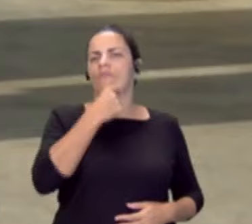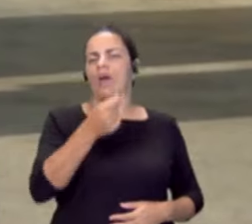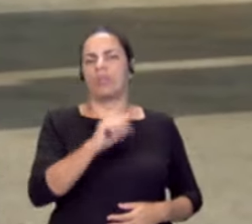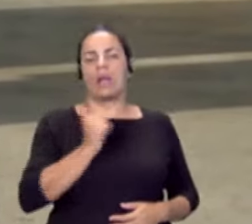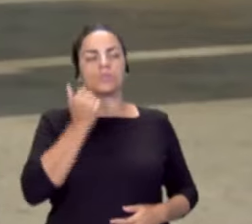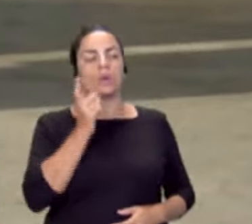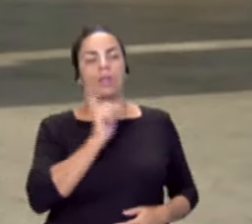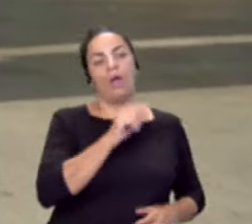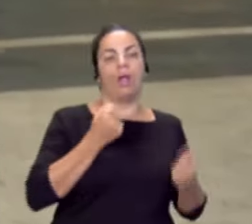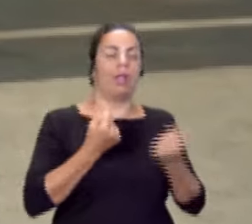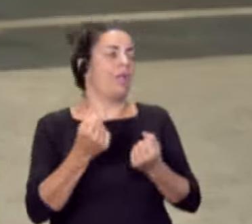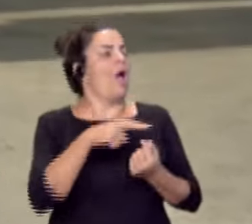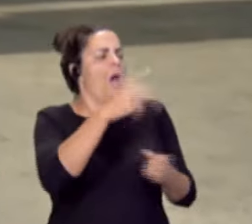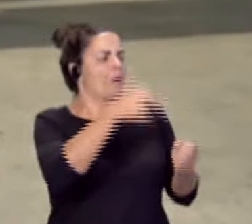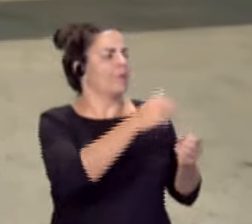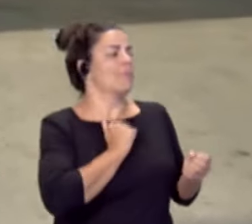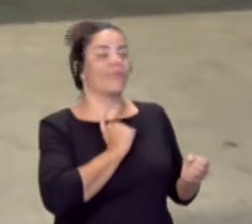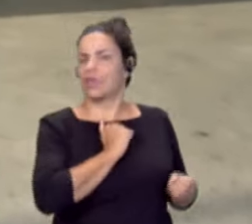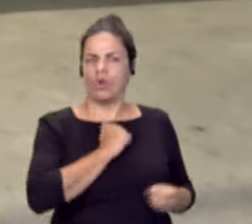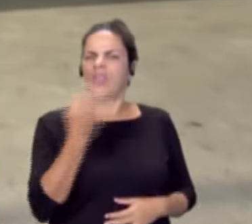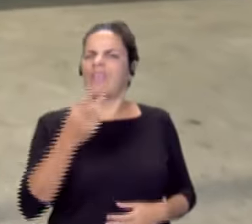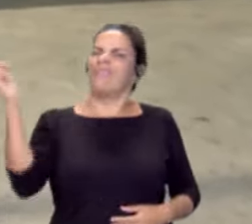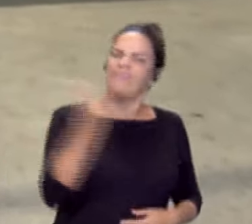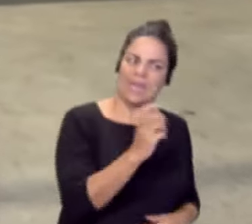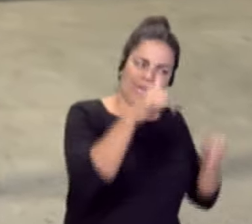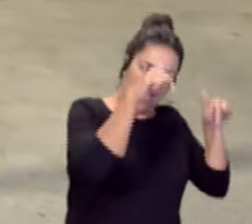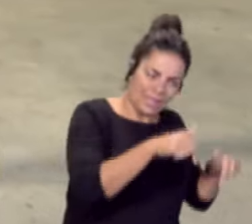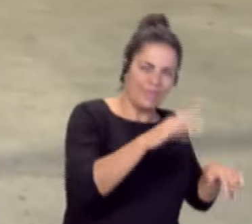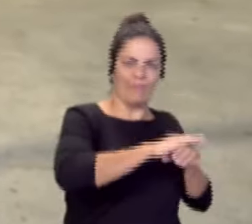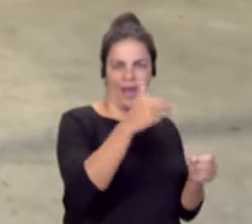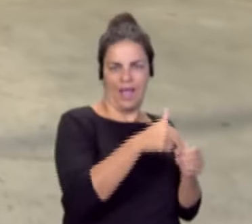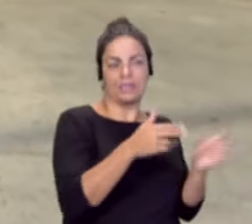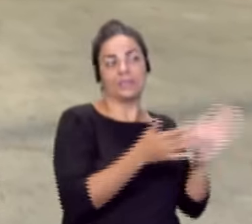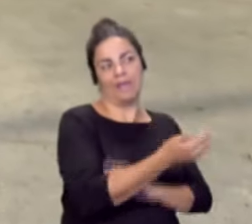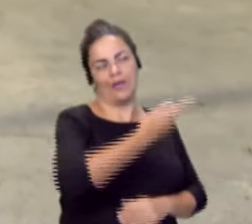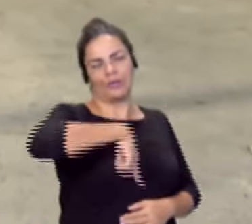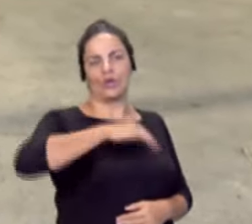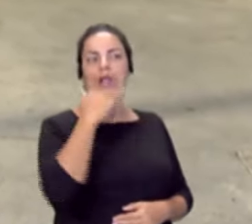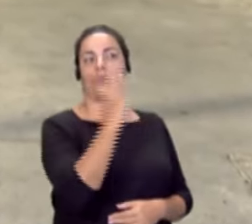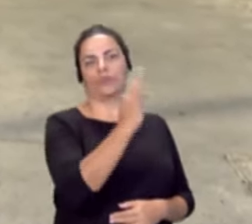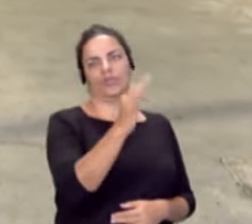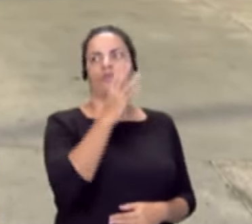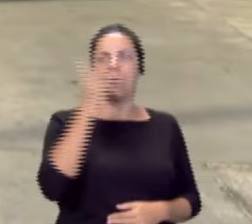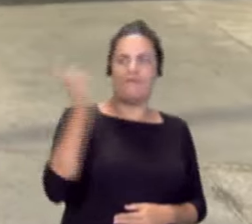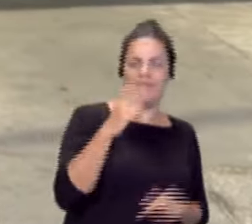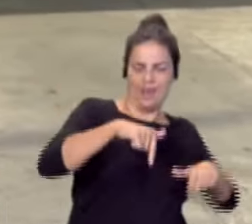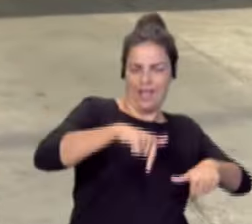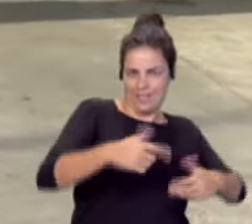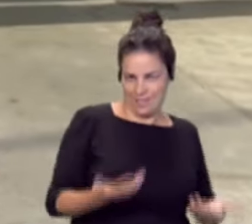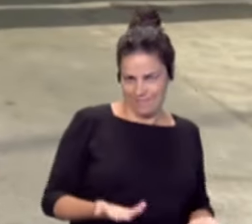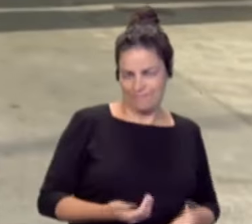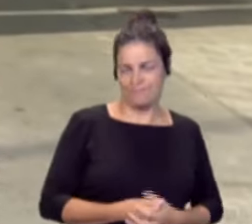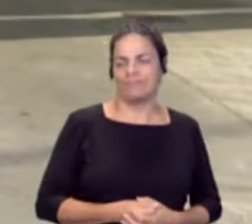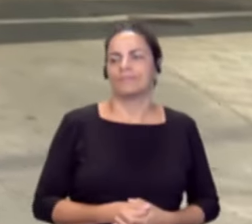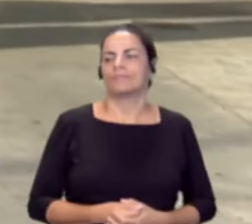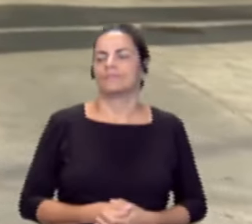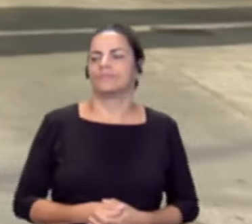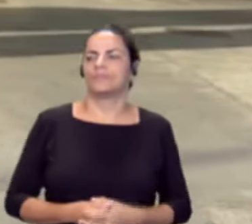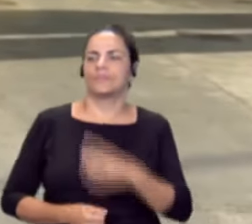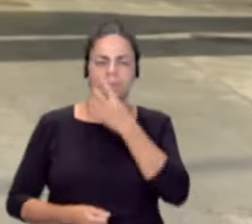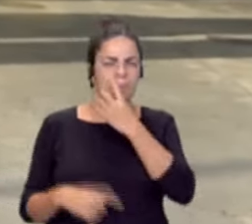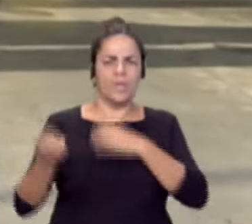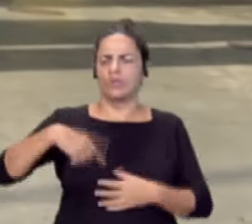aquí, pues creo que alguna cosa positiva debemos de tener para que ellos decidan repostar nuestra estación de servicio. Hemos hablado con muchos consumidores,